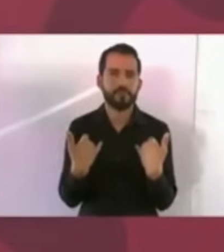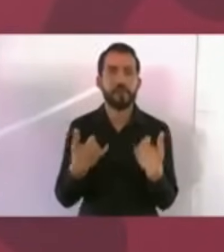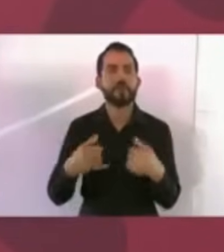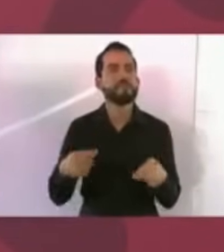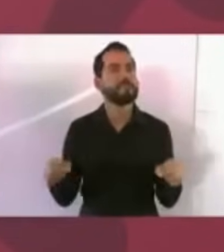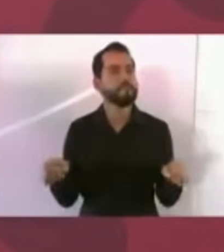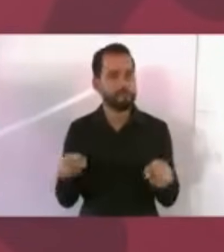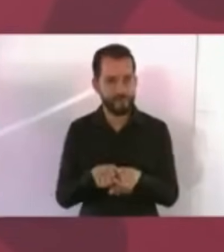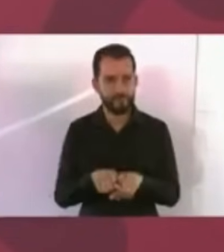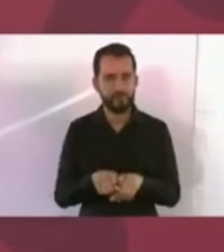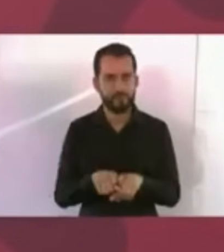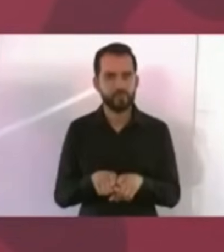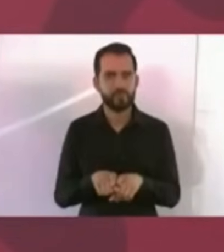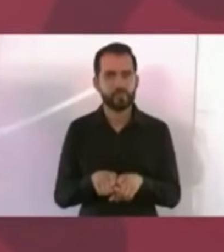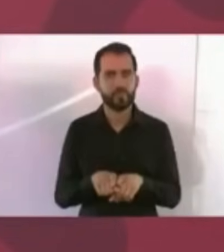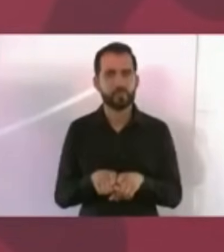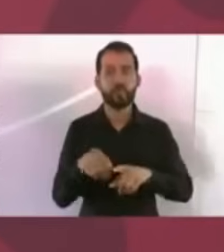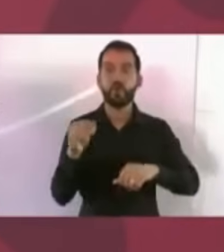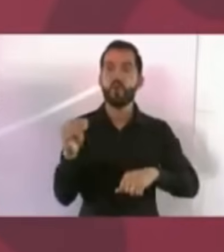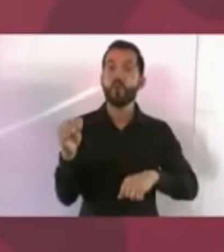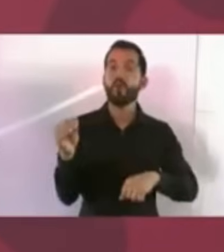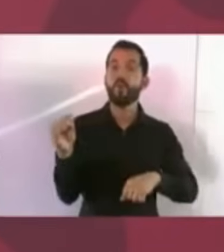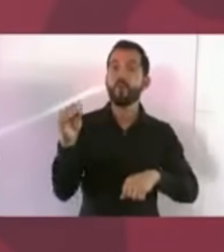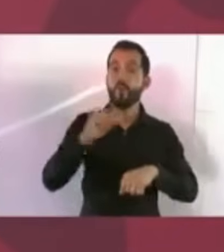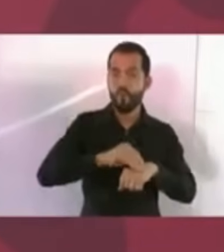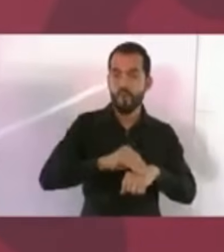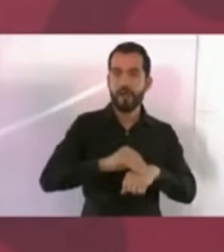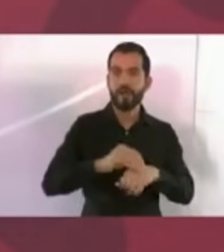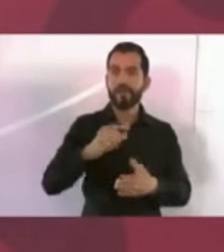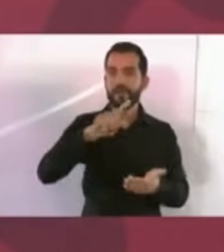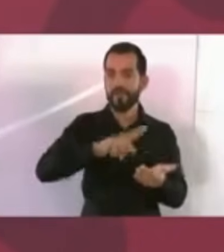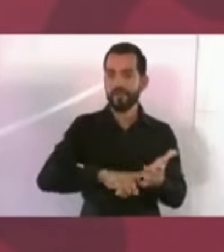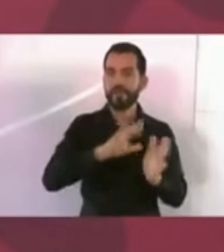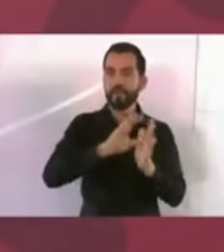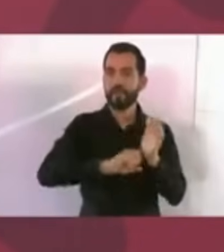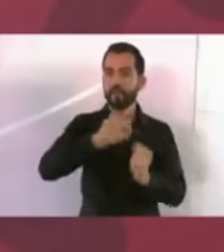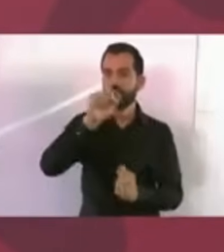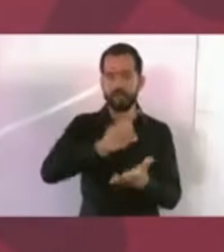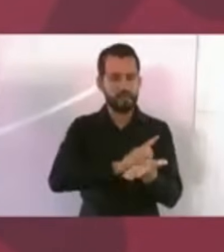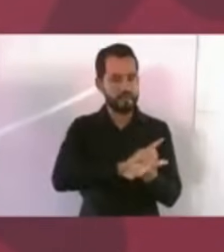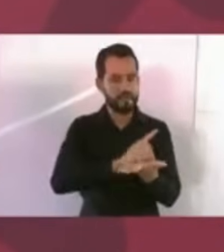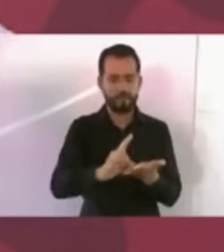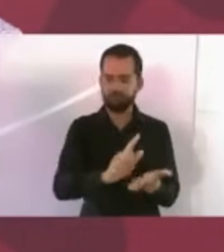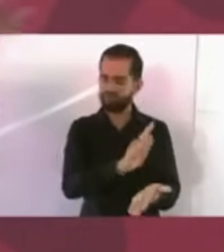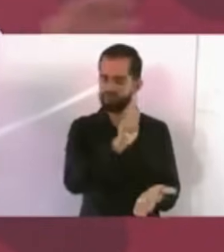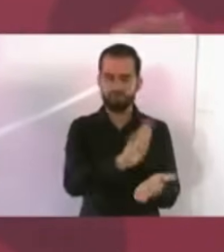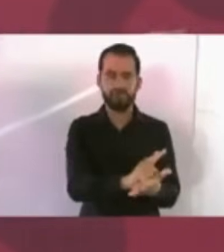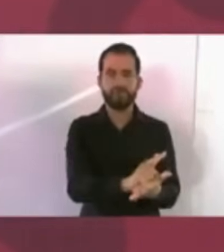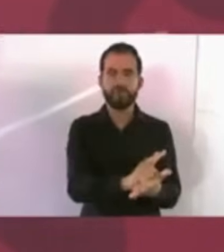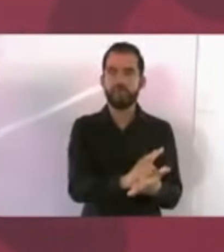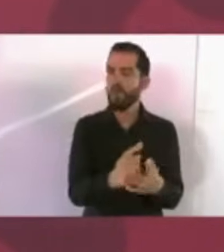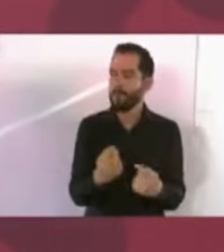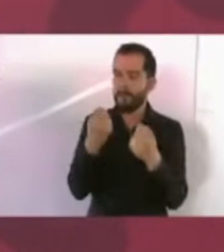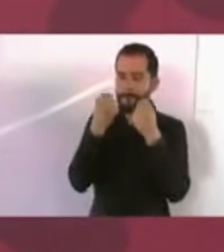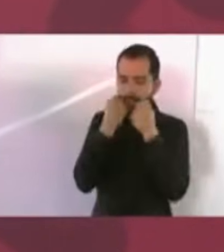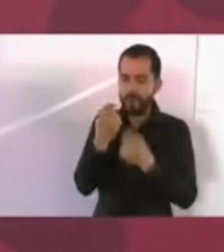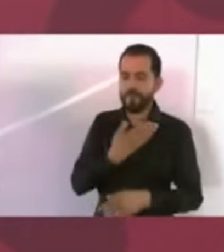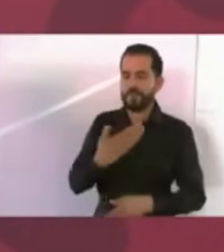también sea un derecho constitucional y esté quien esté, no puedan quitarlo.